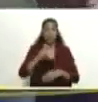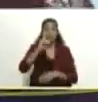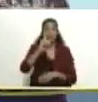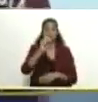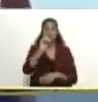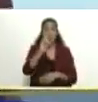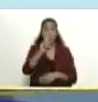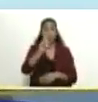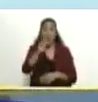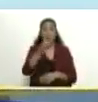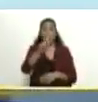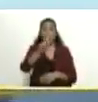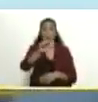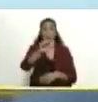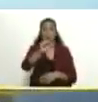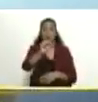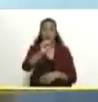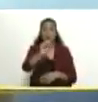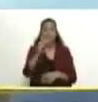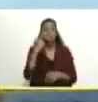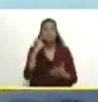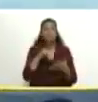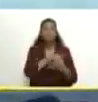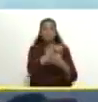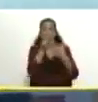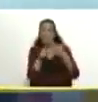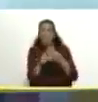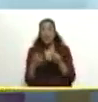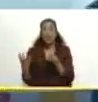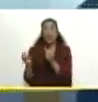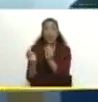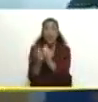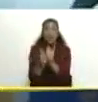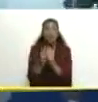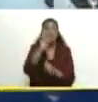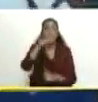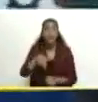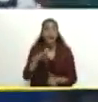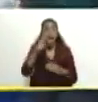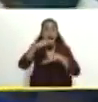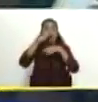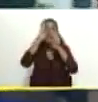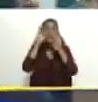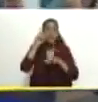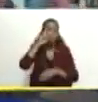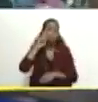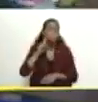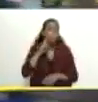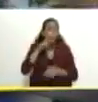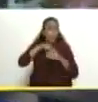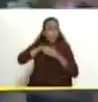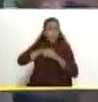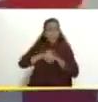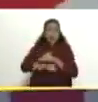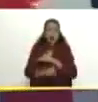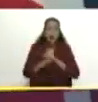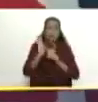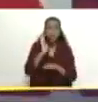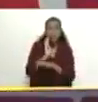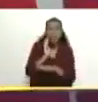Hernández. Tiene esta base de misiones, presidente, el parto humanizado. Tiene, presidente,